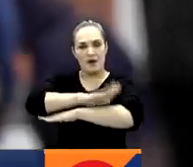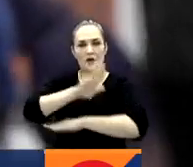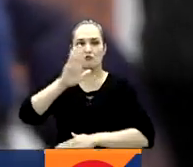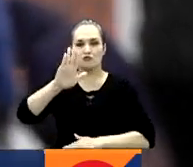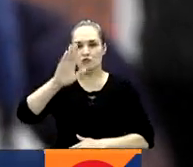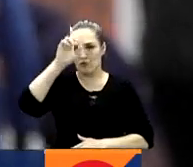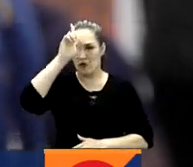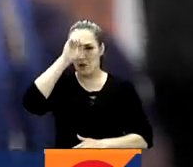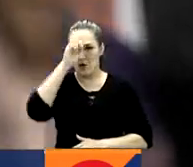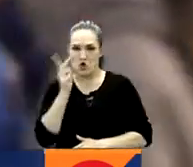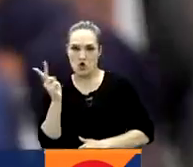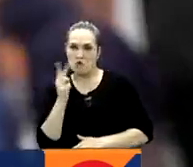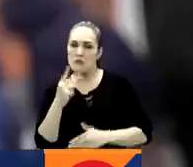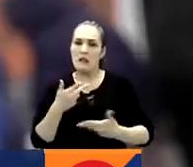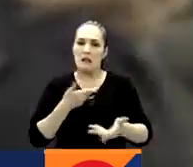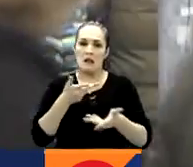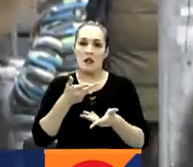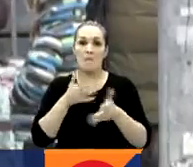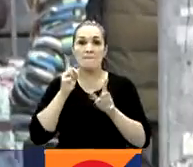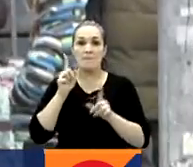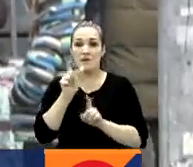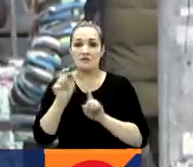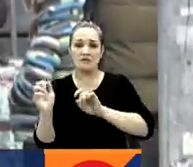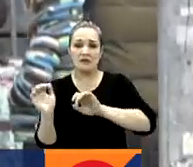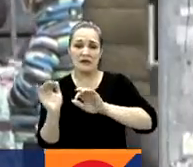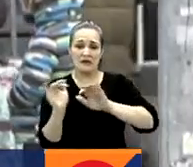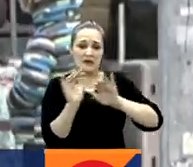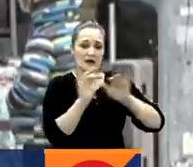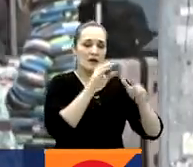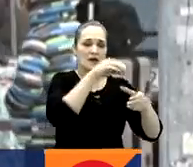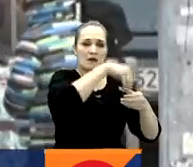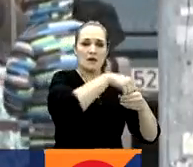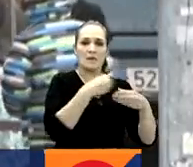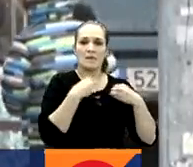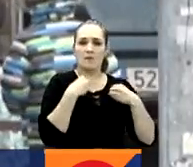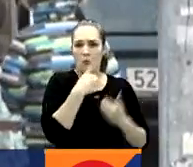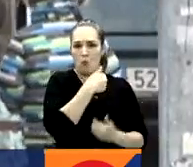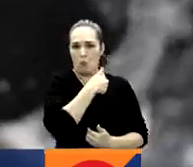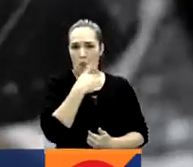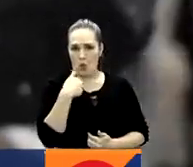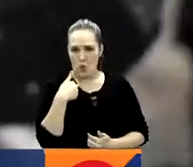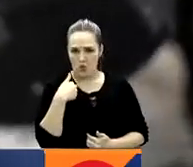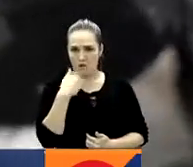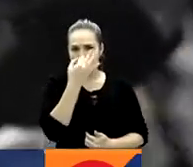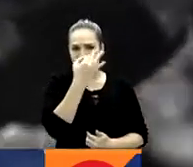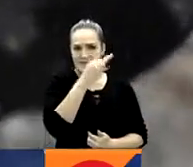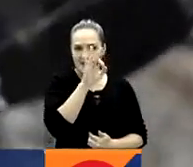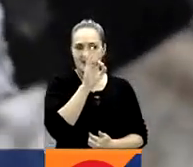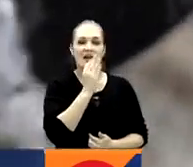Scholz, cientos de migrantes ucranianos pisaban suelo polaco, francés y hasta israelí.